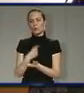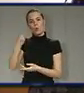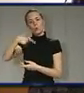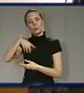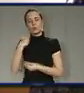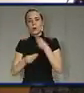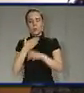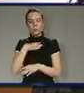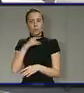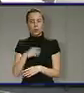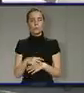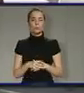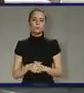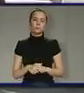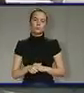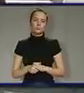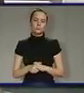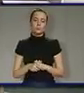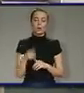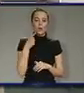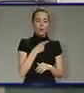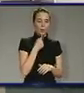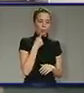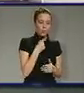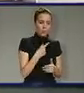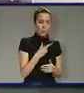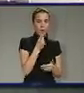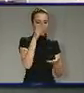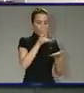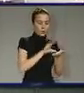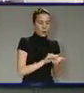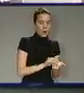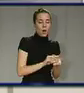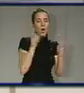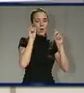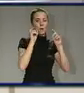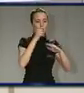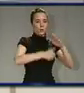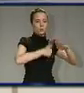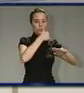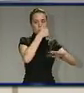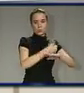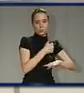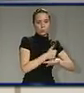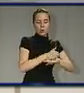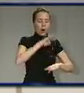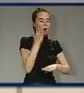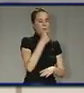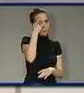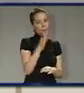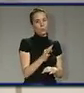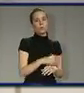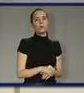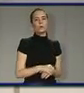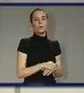situación... ...por paliar esa situación lo vamos a hacer. Su oponente cree que las nuevas tasas privarán... ...a la educación superior de muchos talentos potenciales. Es una